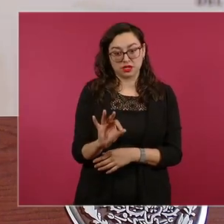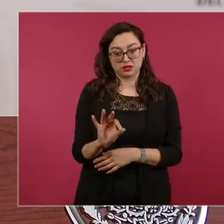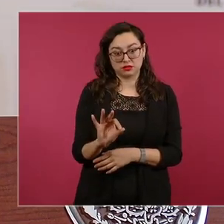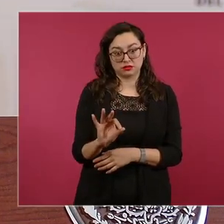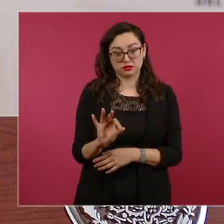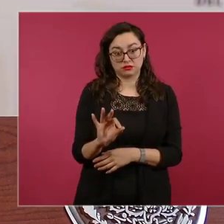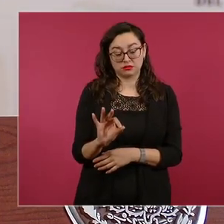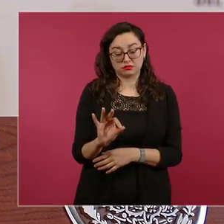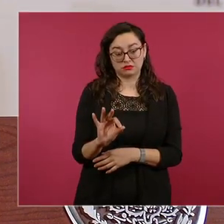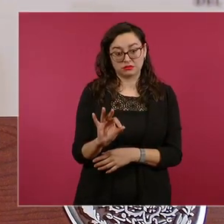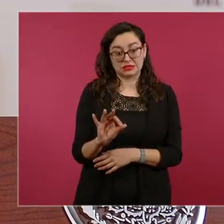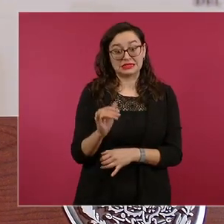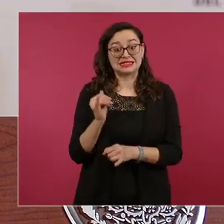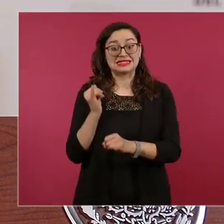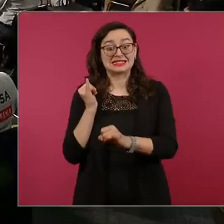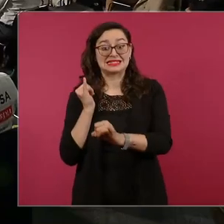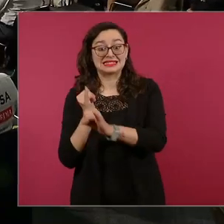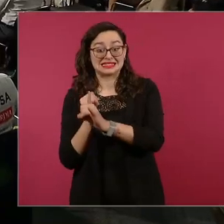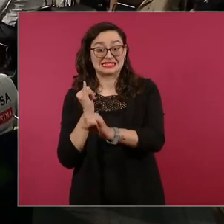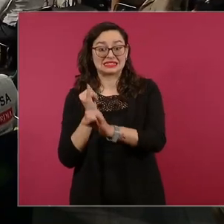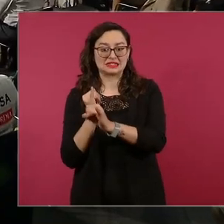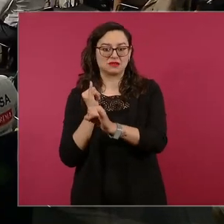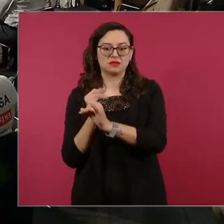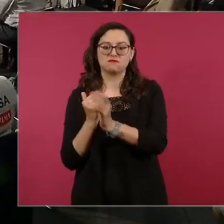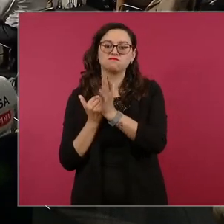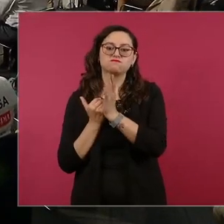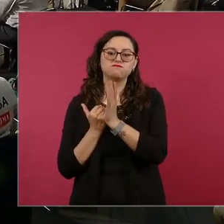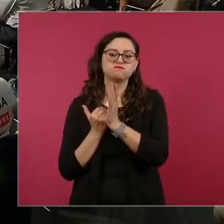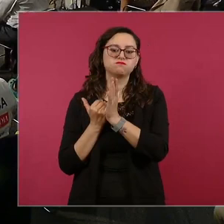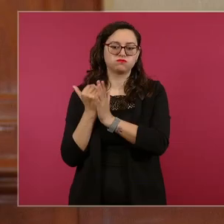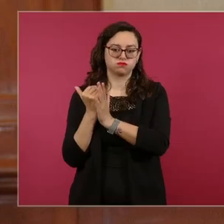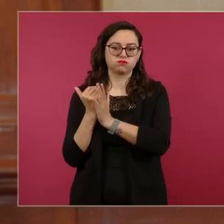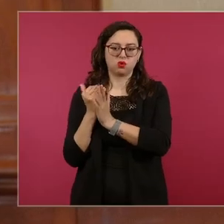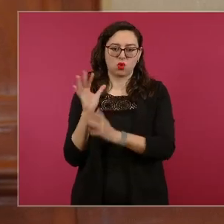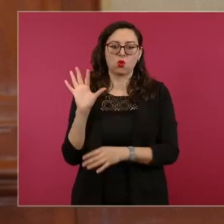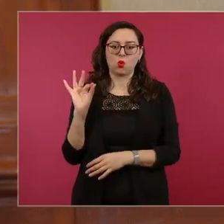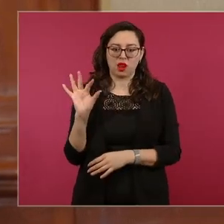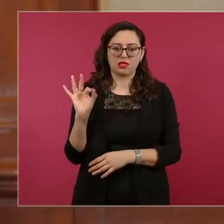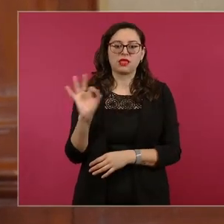y las redes ya están también como 40.